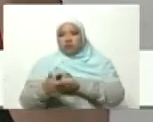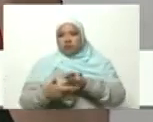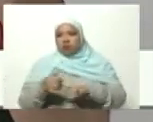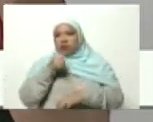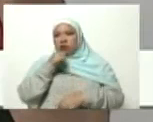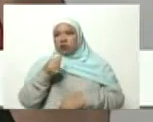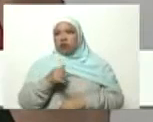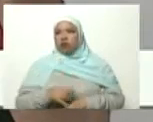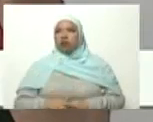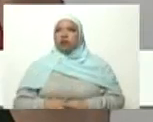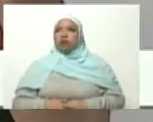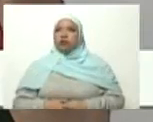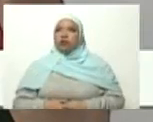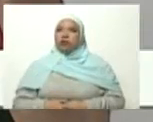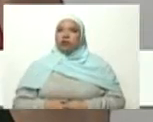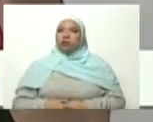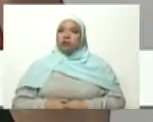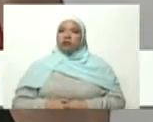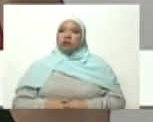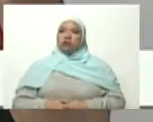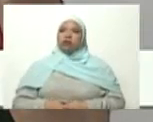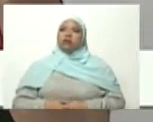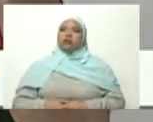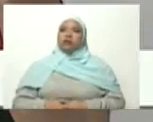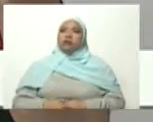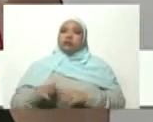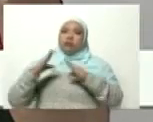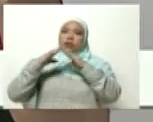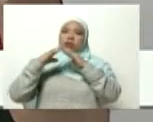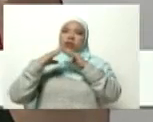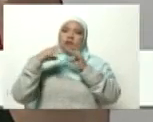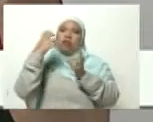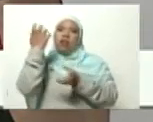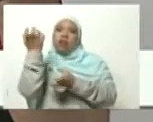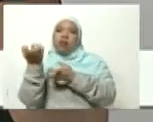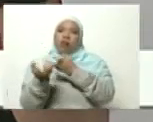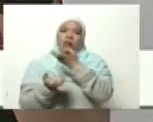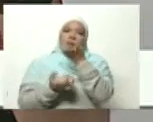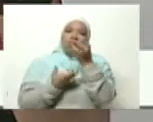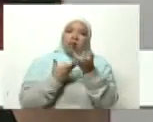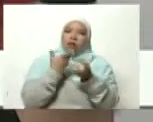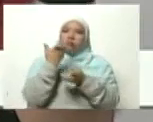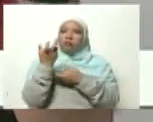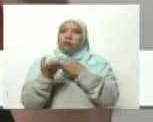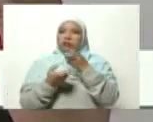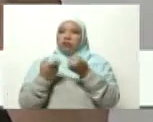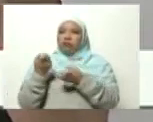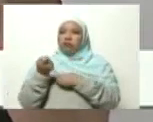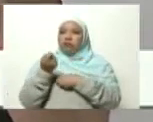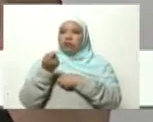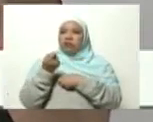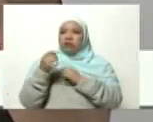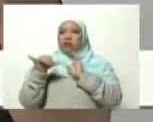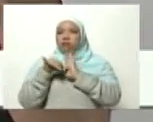el rancho ardiendo. Y quieren darse cuenta de un fosforito que se prendió en el vecino.